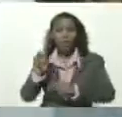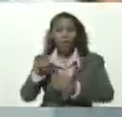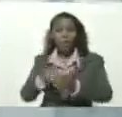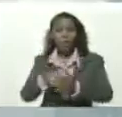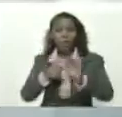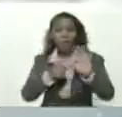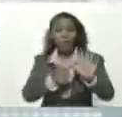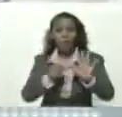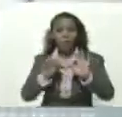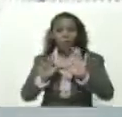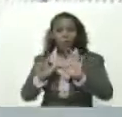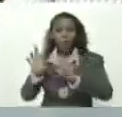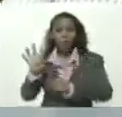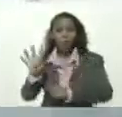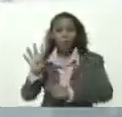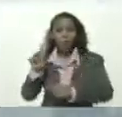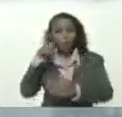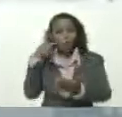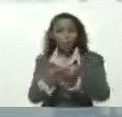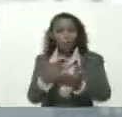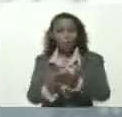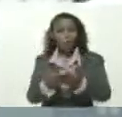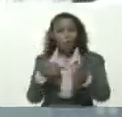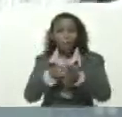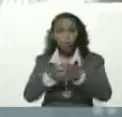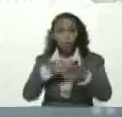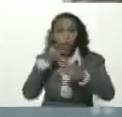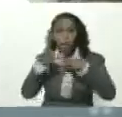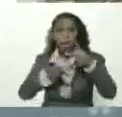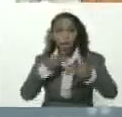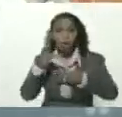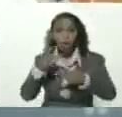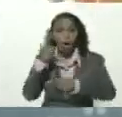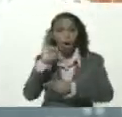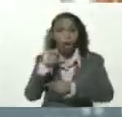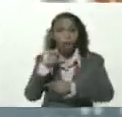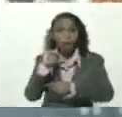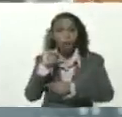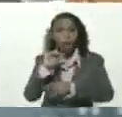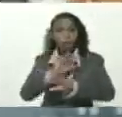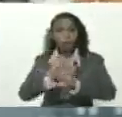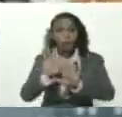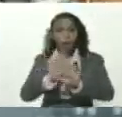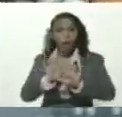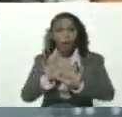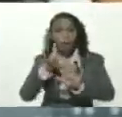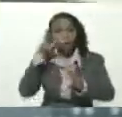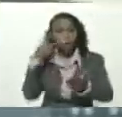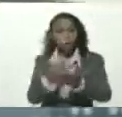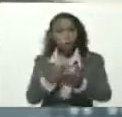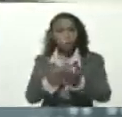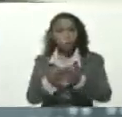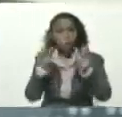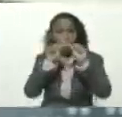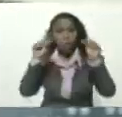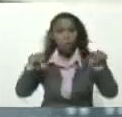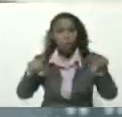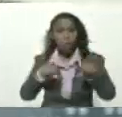262.684 testigos de los partidos políticos se han ya acreditado por el sistema